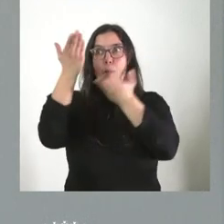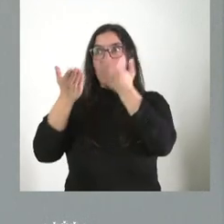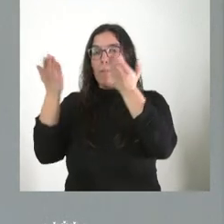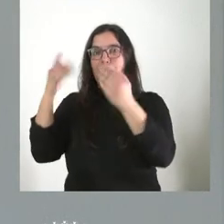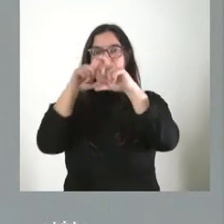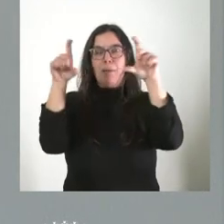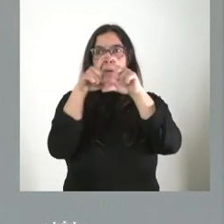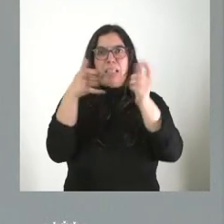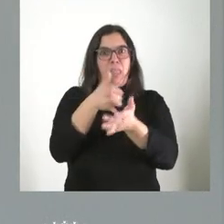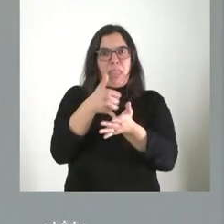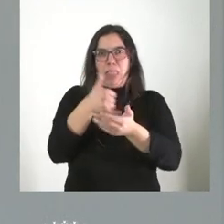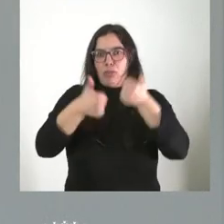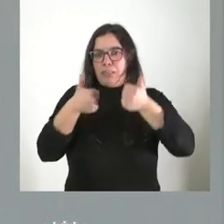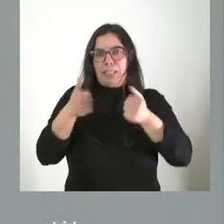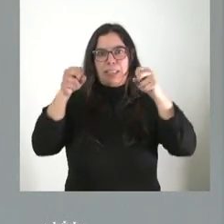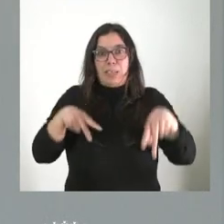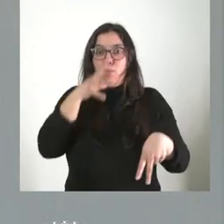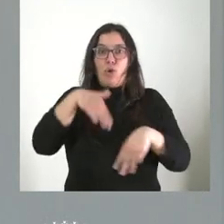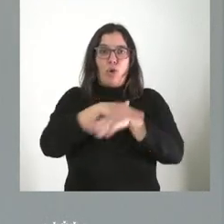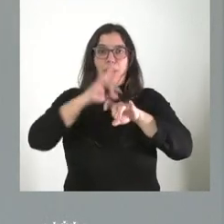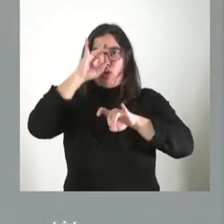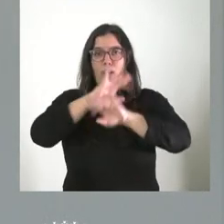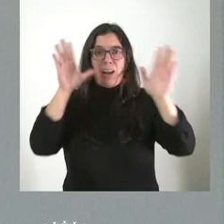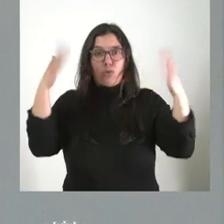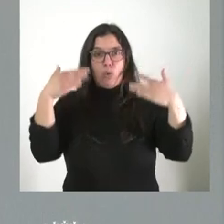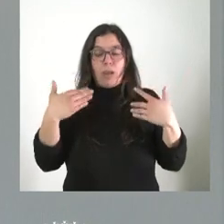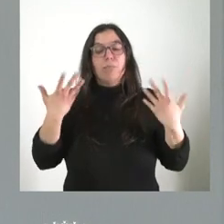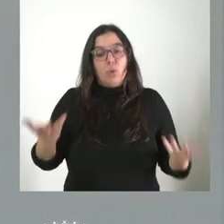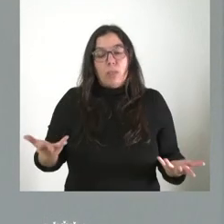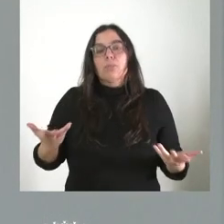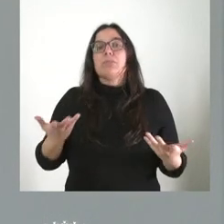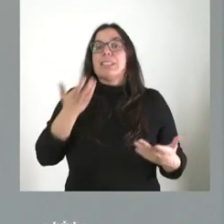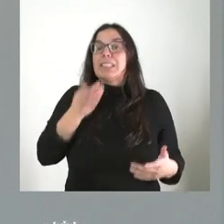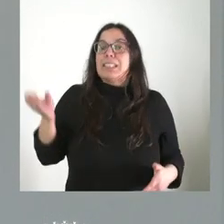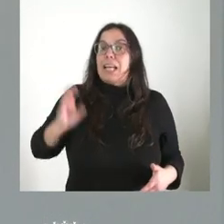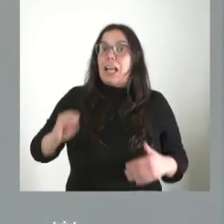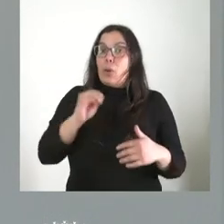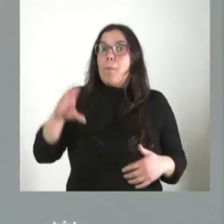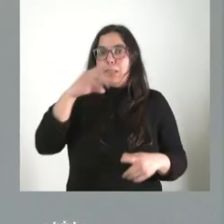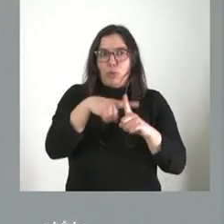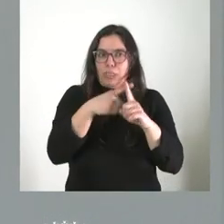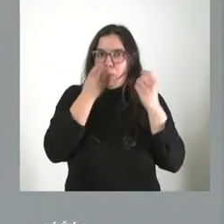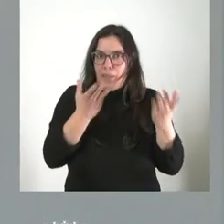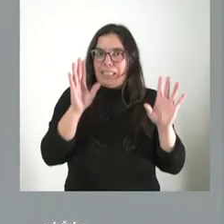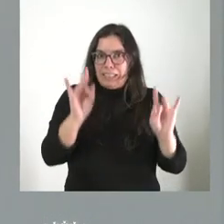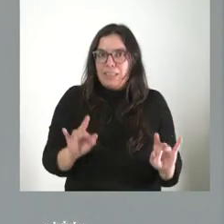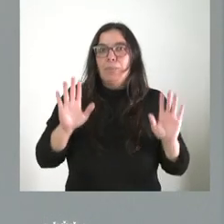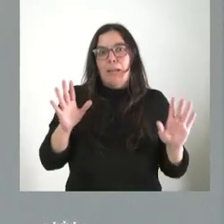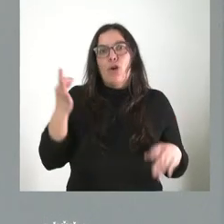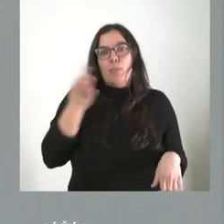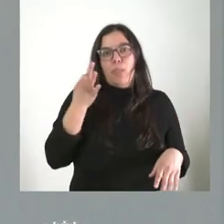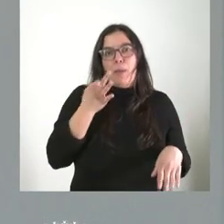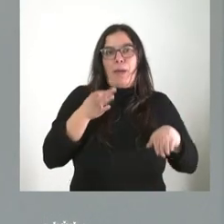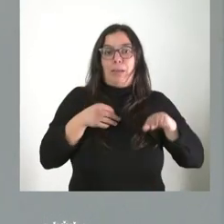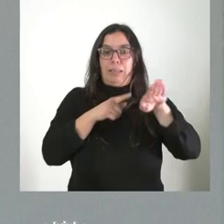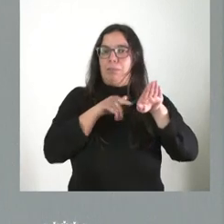claramente Cuáles son las prioridades definidas de la mesa a partir de ahí siempre que se suban salarios es positivo Pero esto tiene que